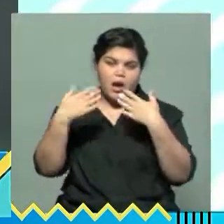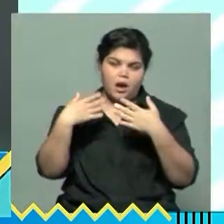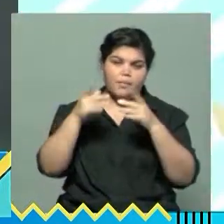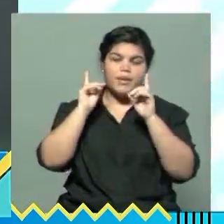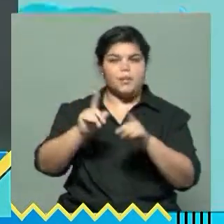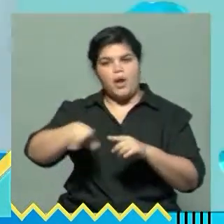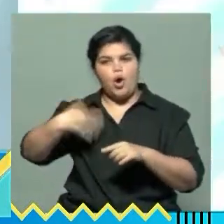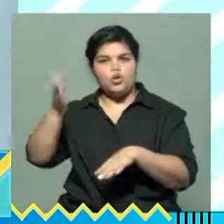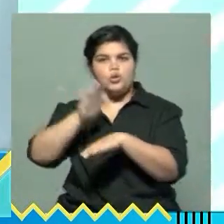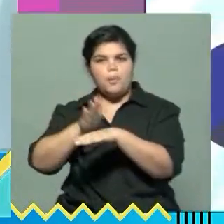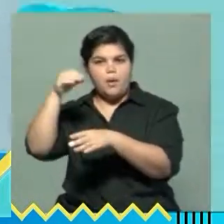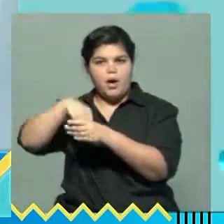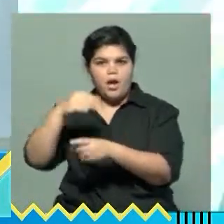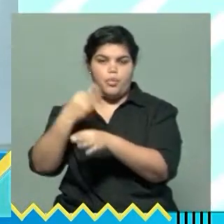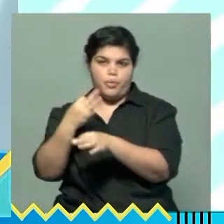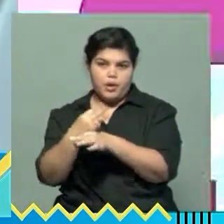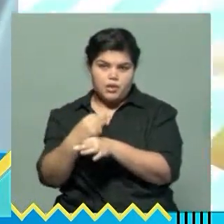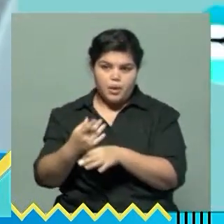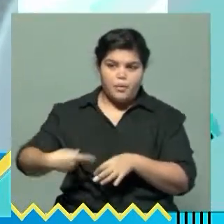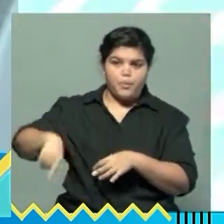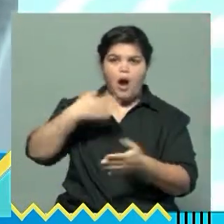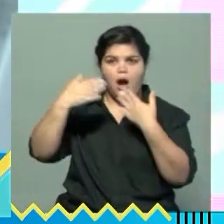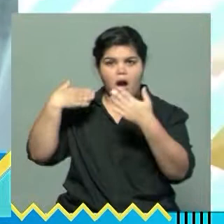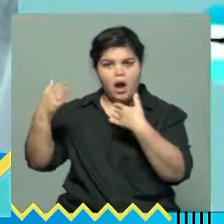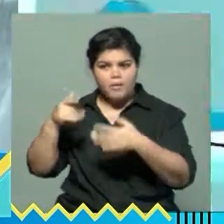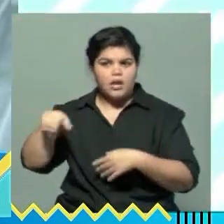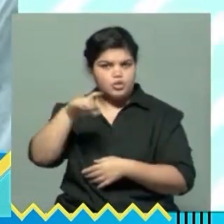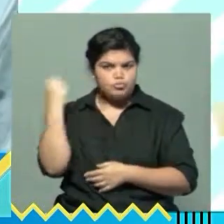entorno educativo es fundamental, pero a su vez